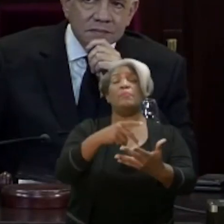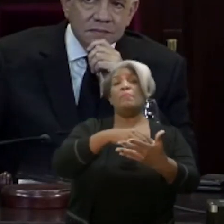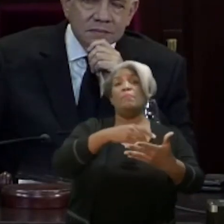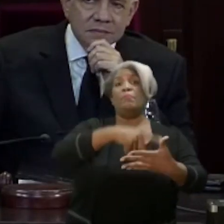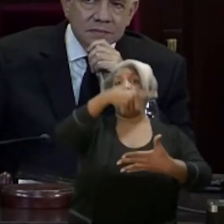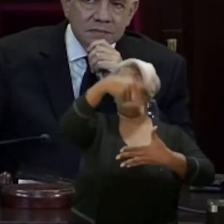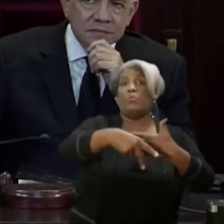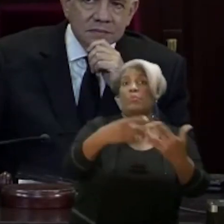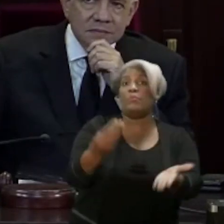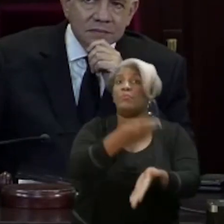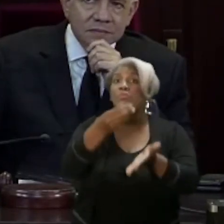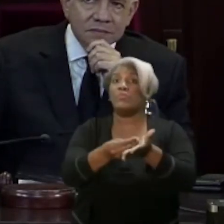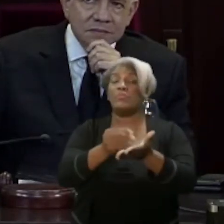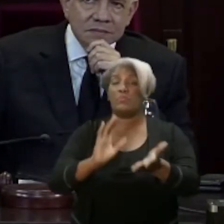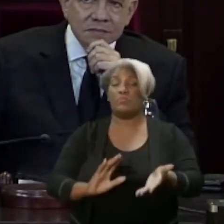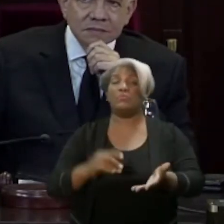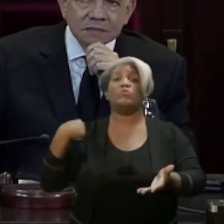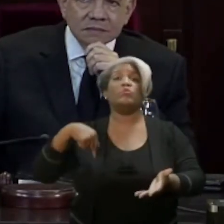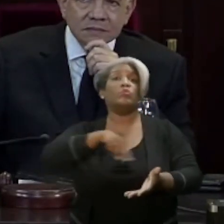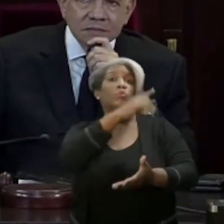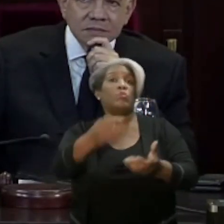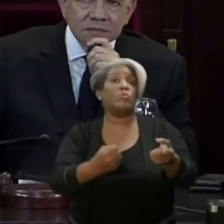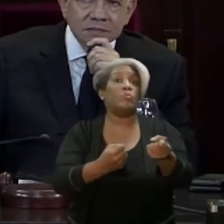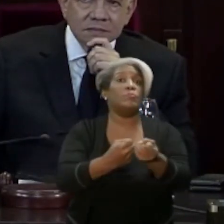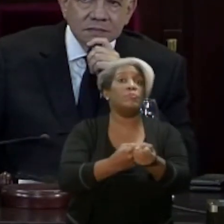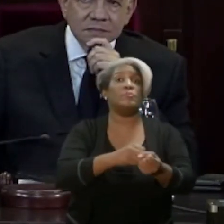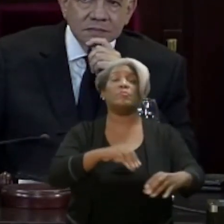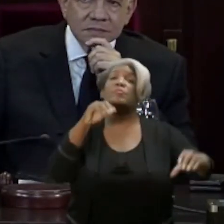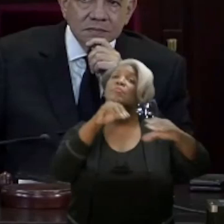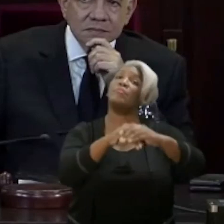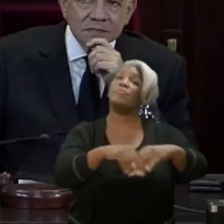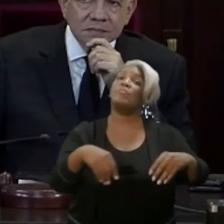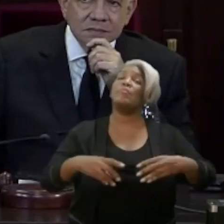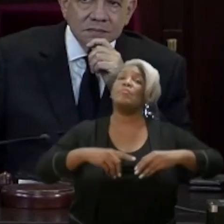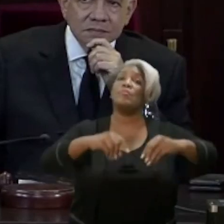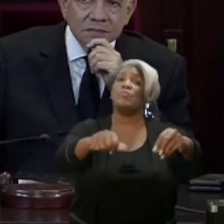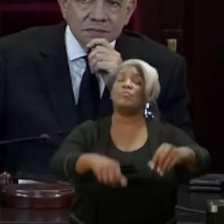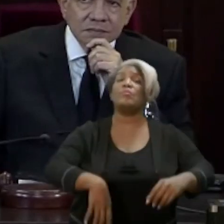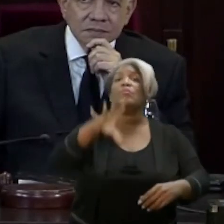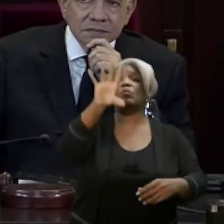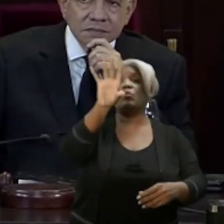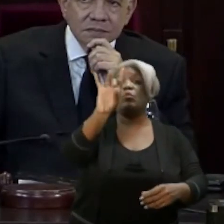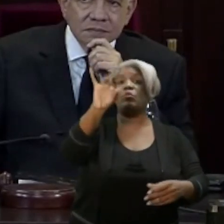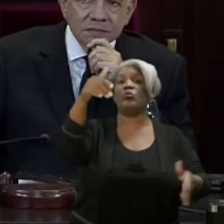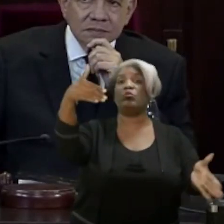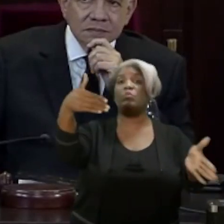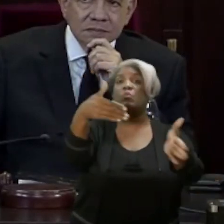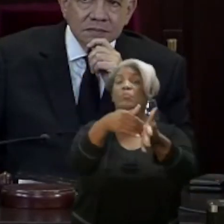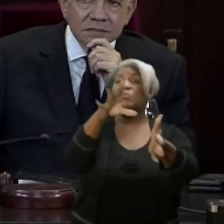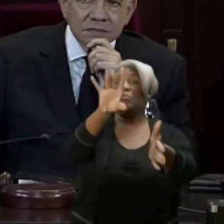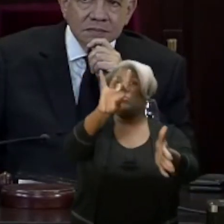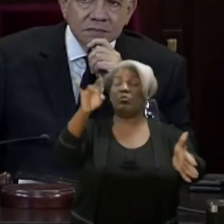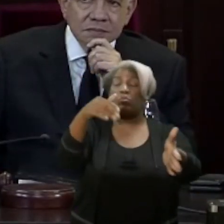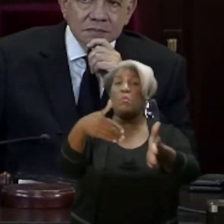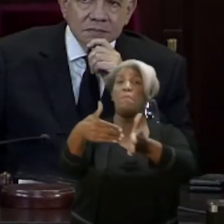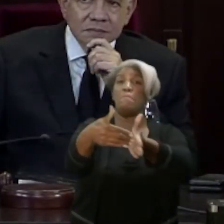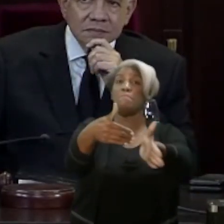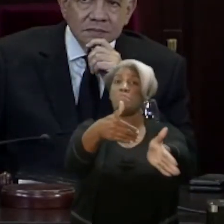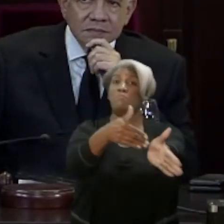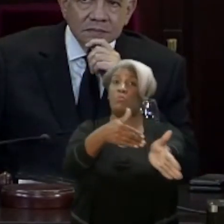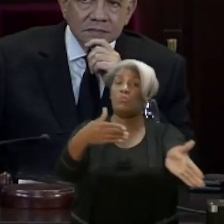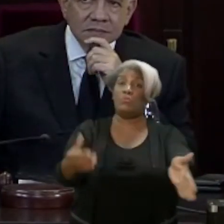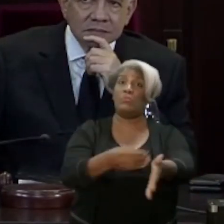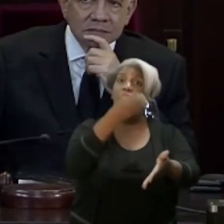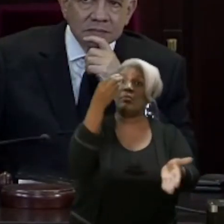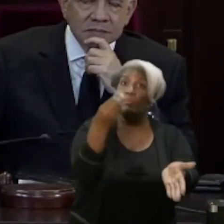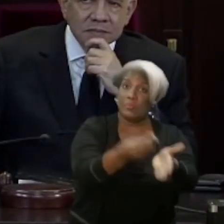pasado, aportamos al Banco Agrícola 8.823 millones de pesos, aportes que superan en lo que llevamos